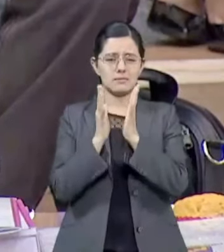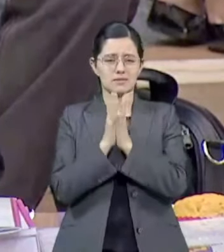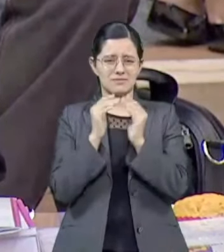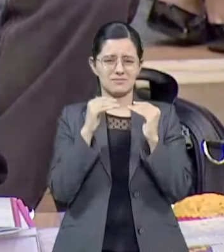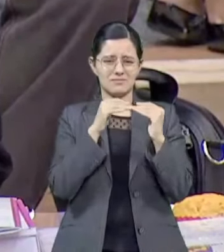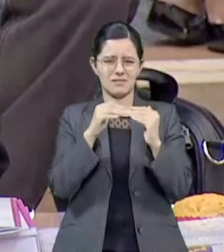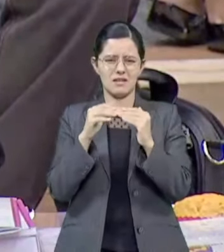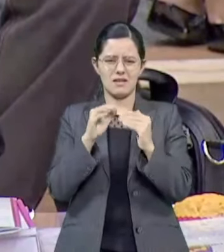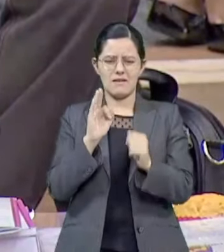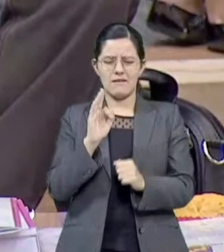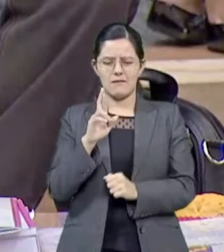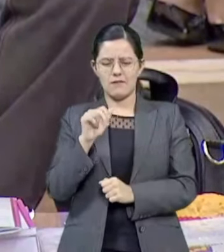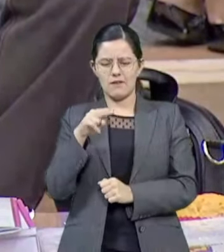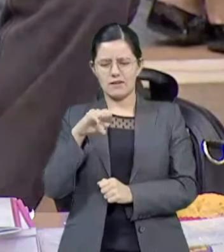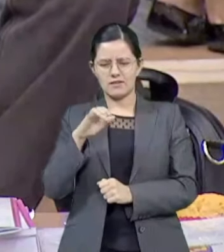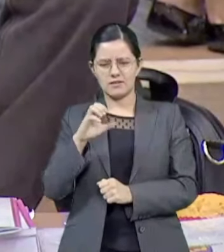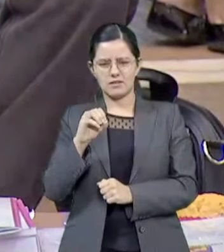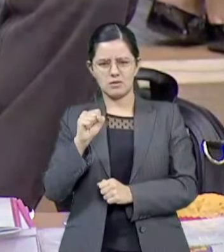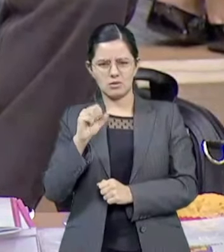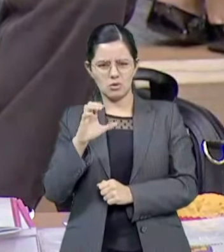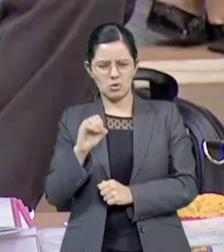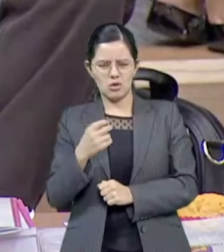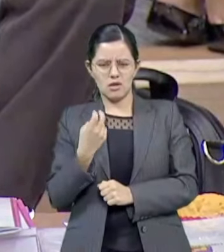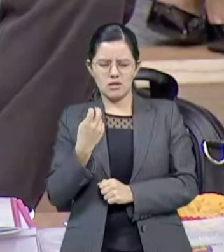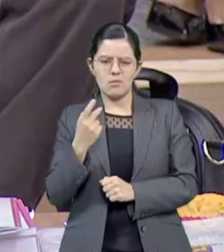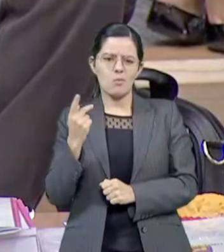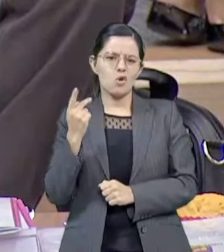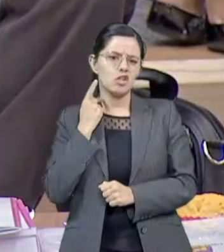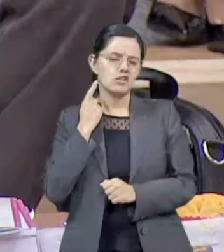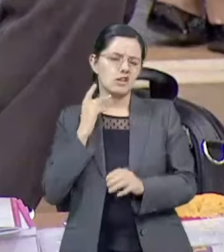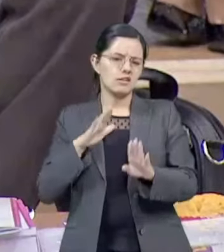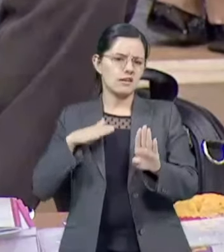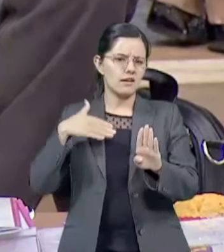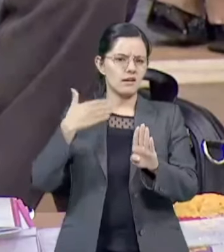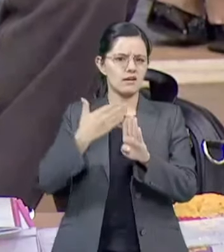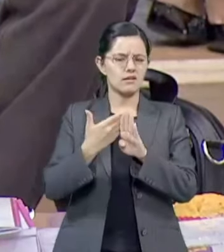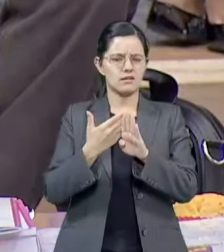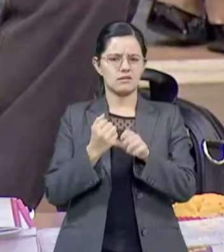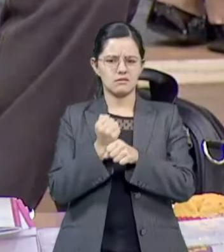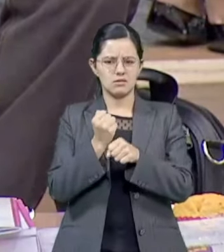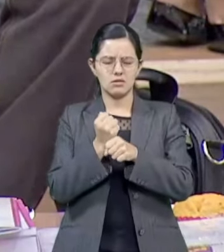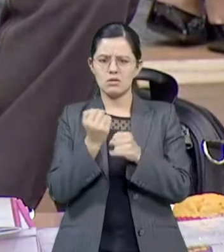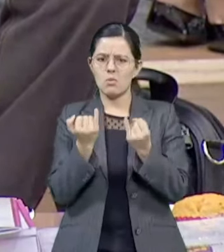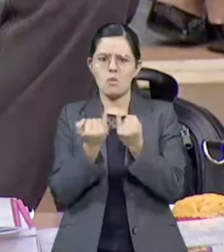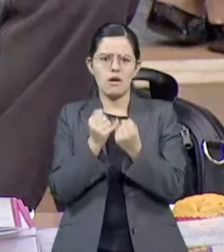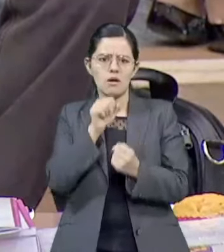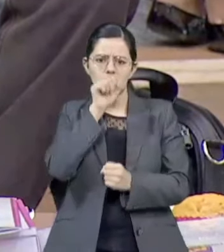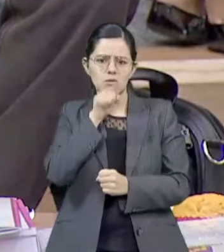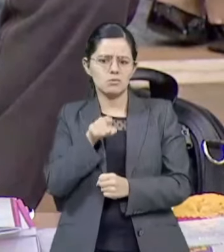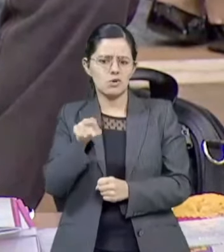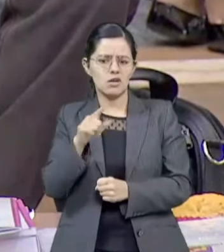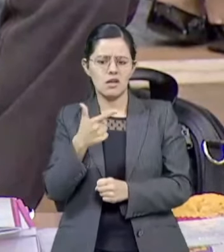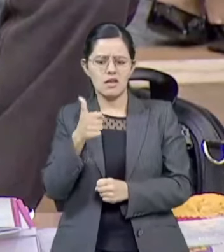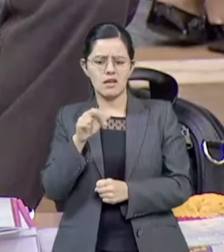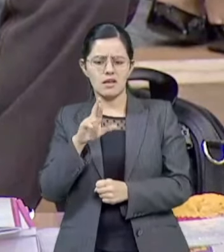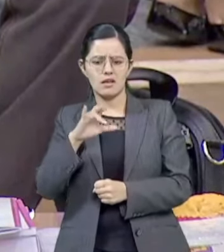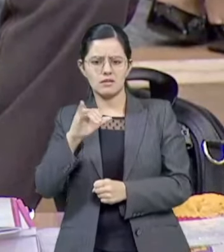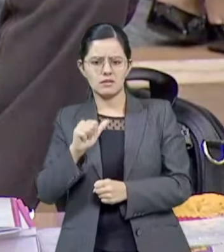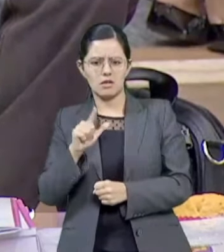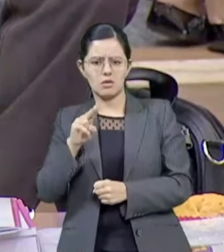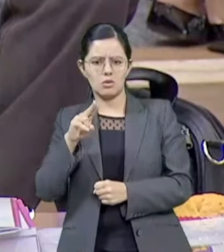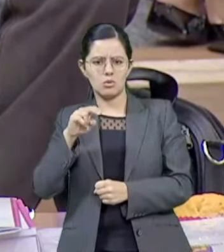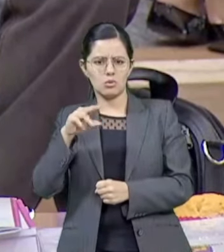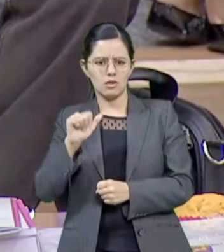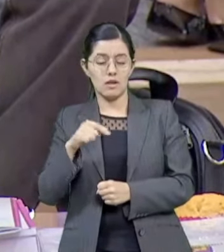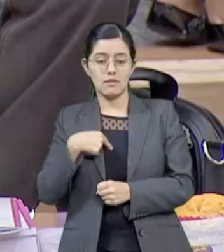Javier García Cabeza de Vaca es un perseguido político. No, bueno, García Luna también. Decían que yo le faltaba el